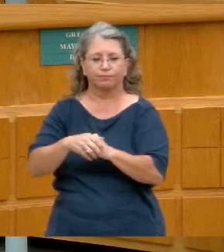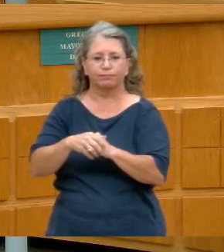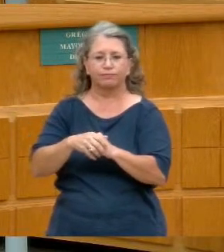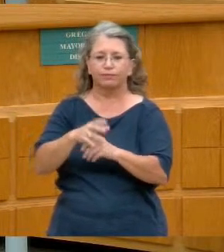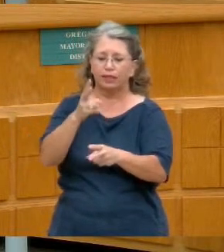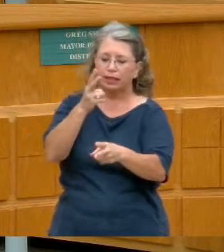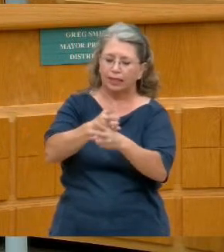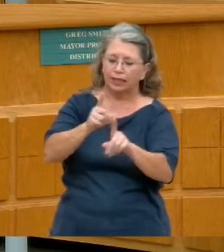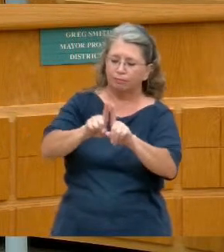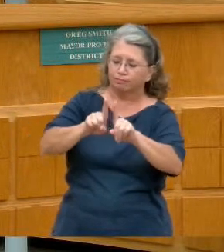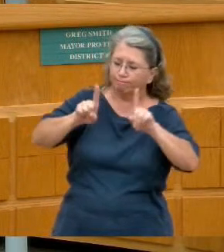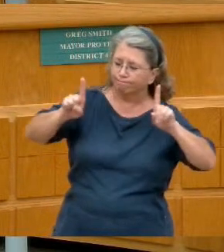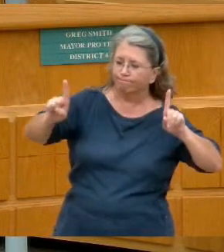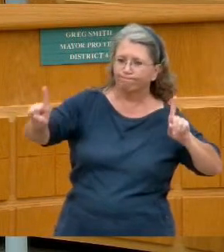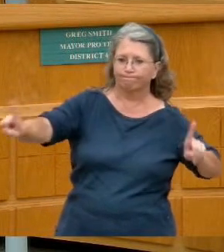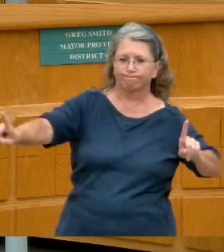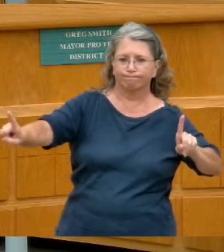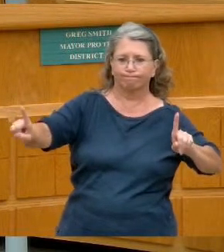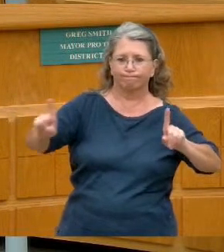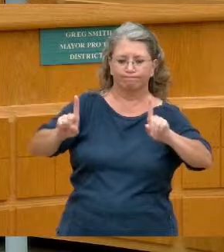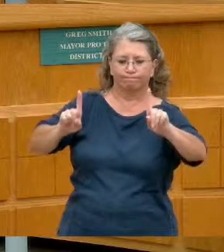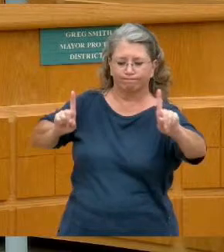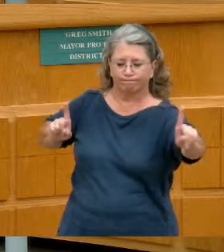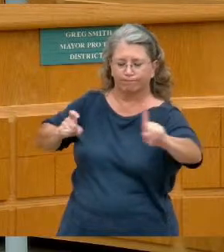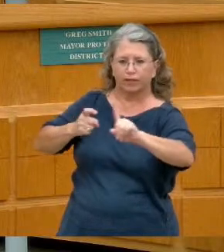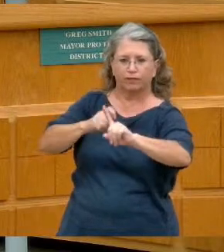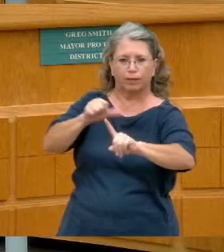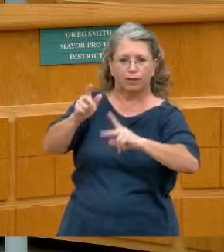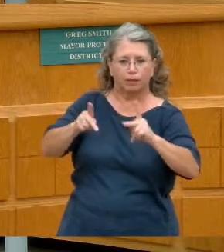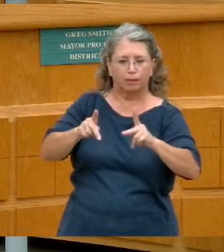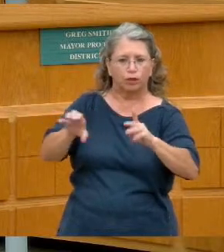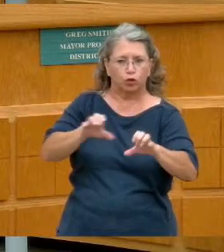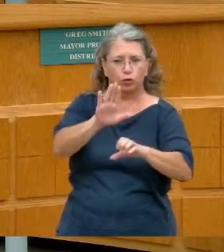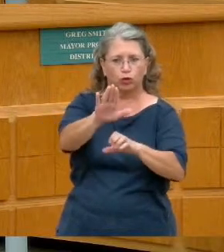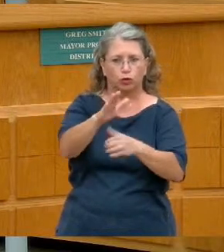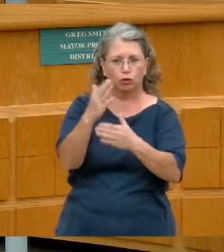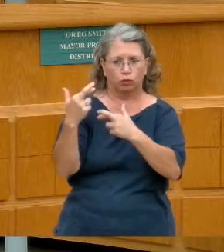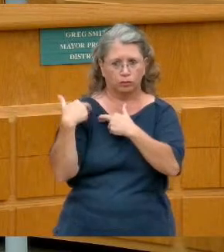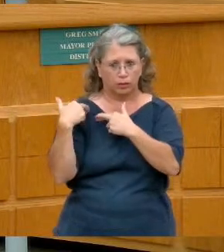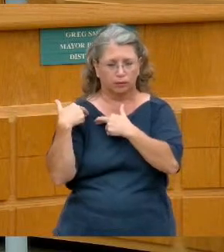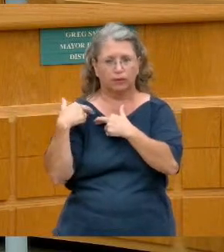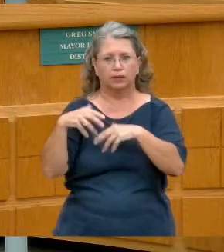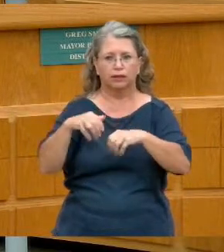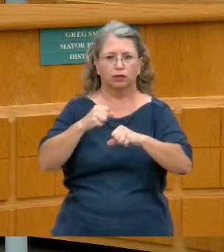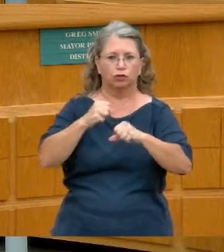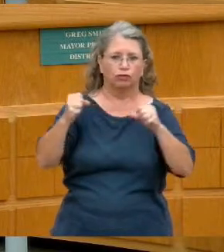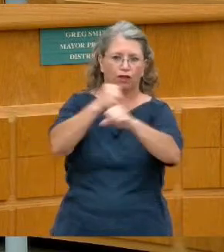social distance from others and do your part to fight the virus. Thank you.